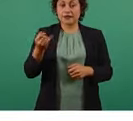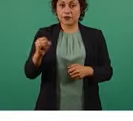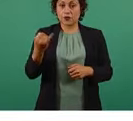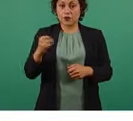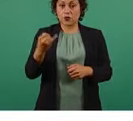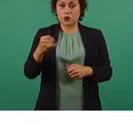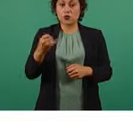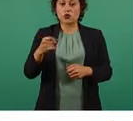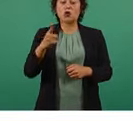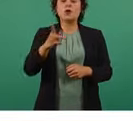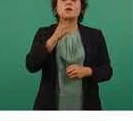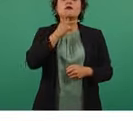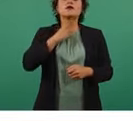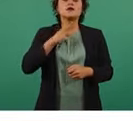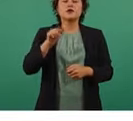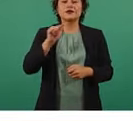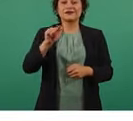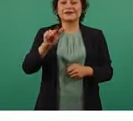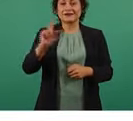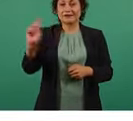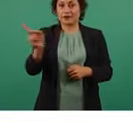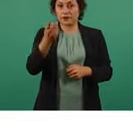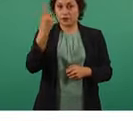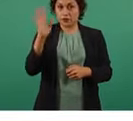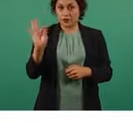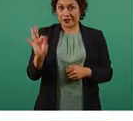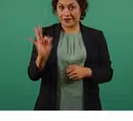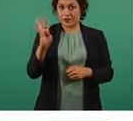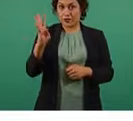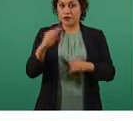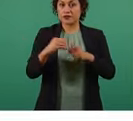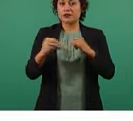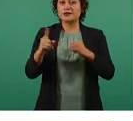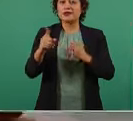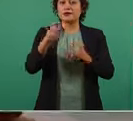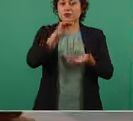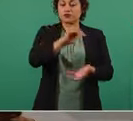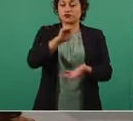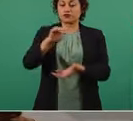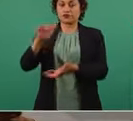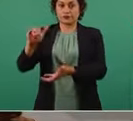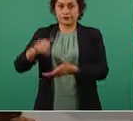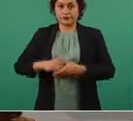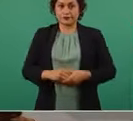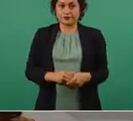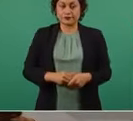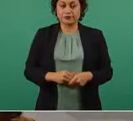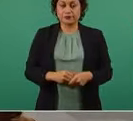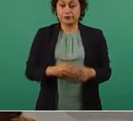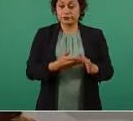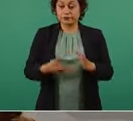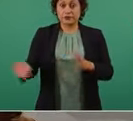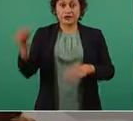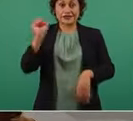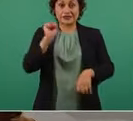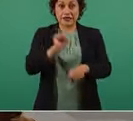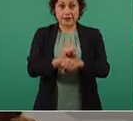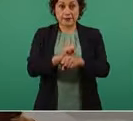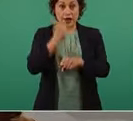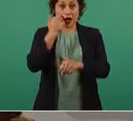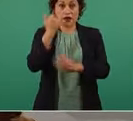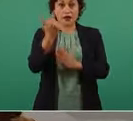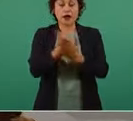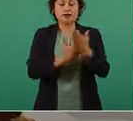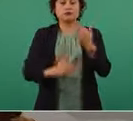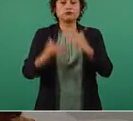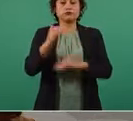de 67 dólares con 44 centavos por barril. Esta semana se mantienen en los primeros lugares las marcas